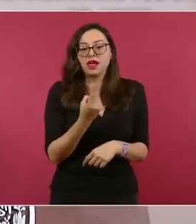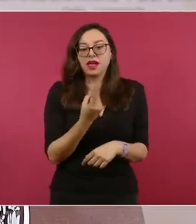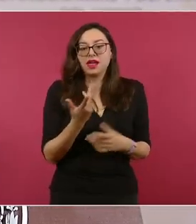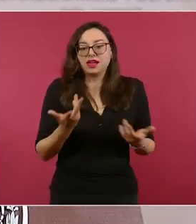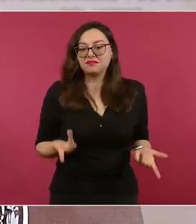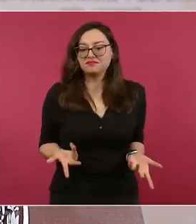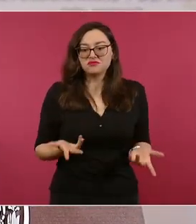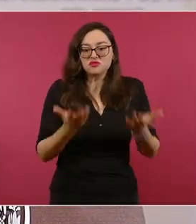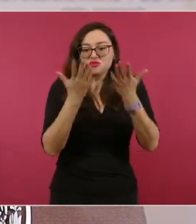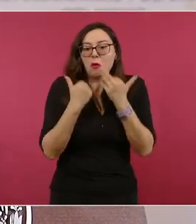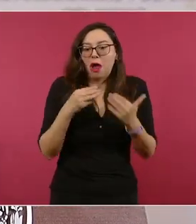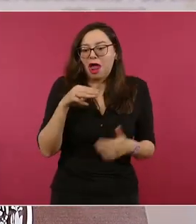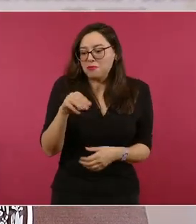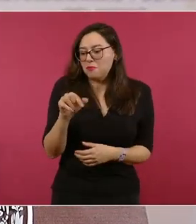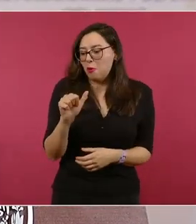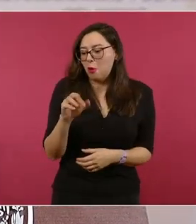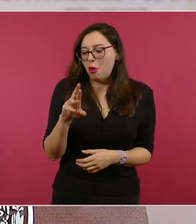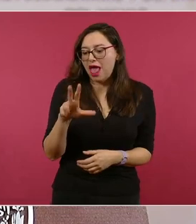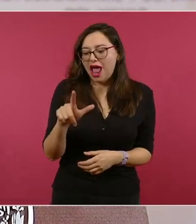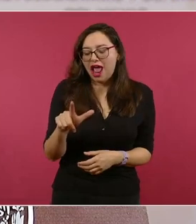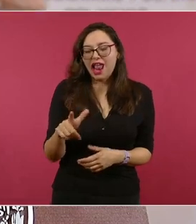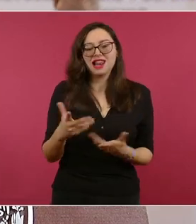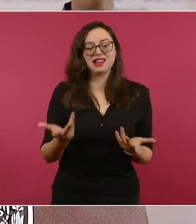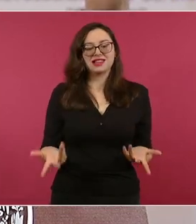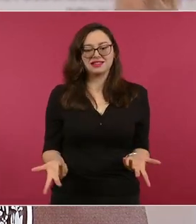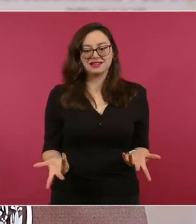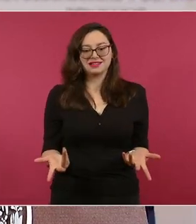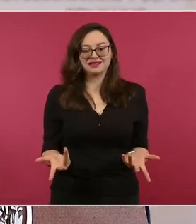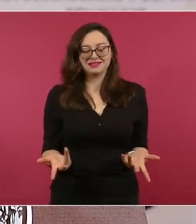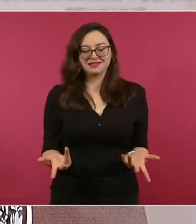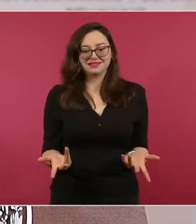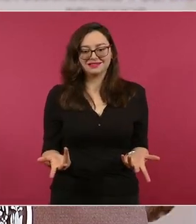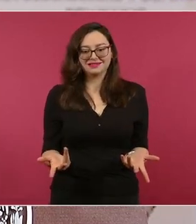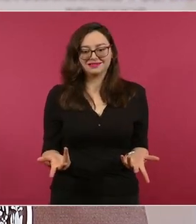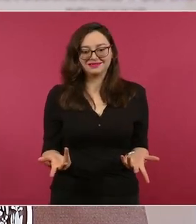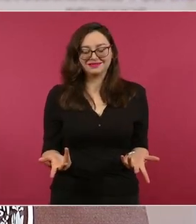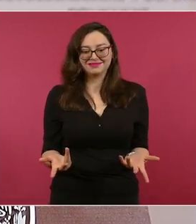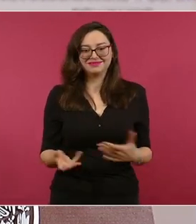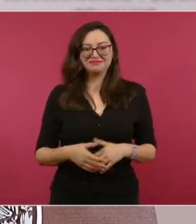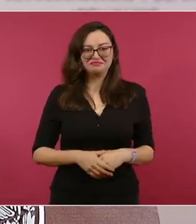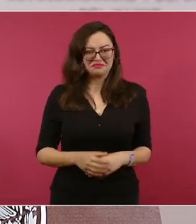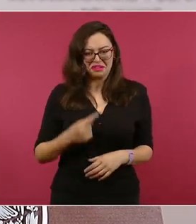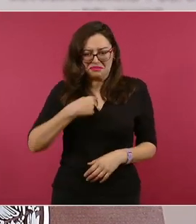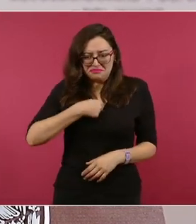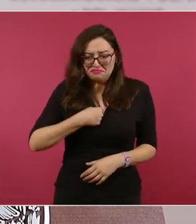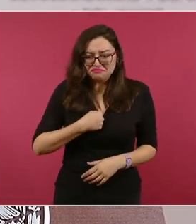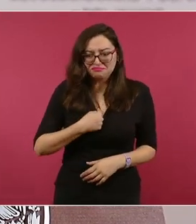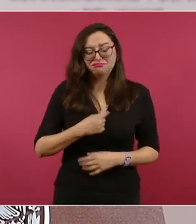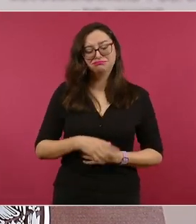no hay autoridad moral. Es lo que tenemos que cuidar siempre.